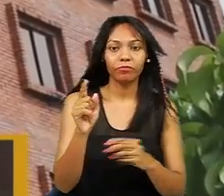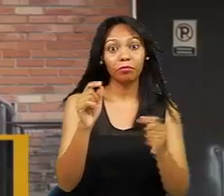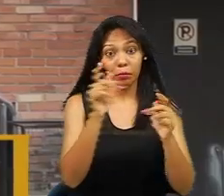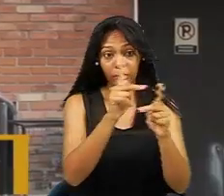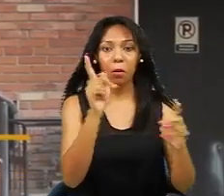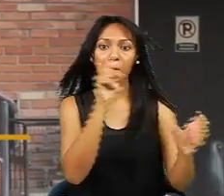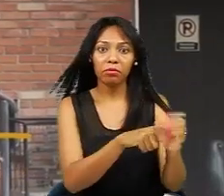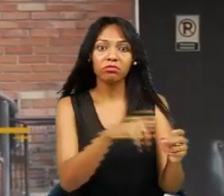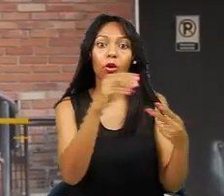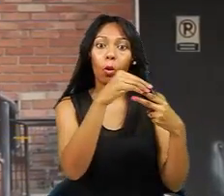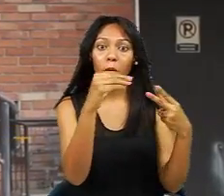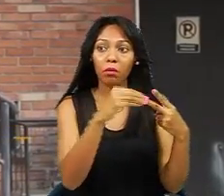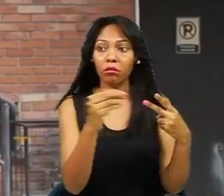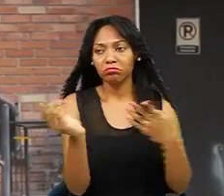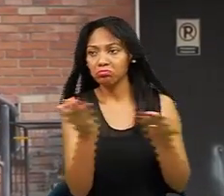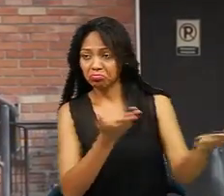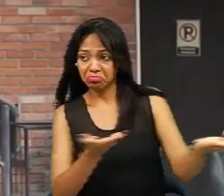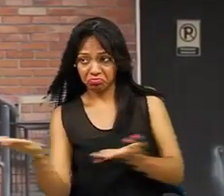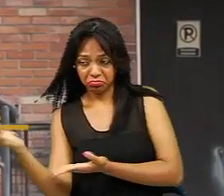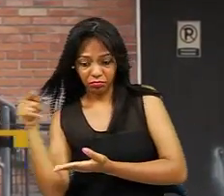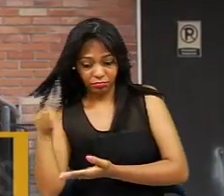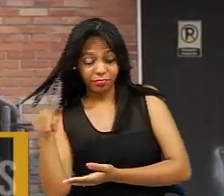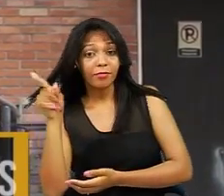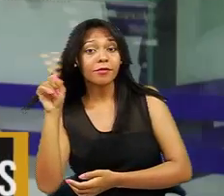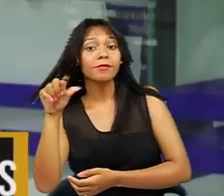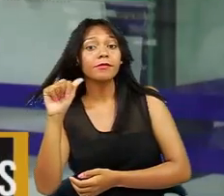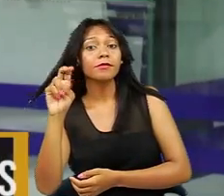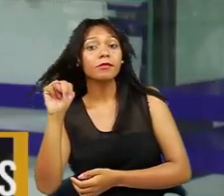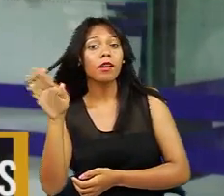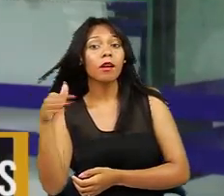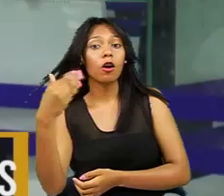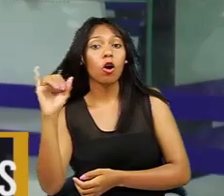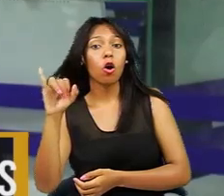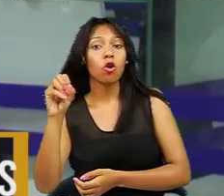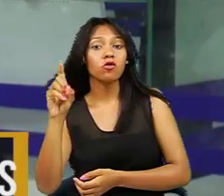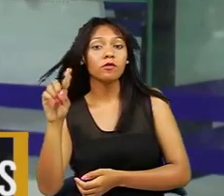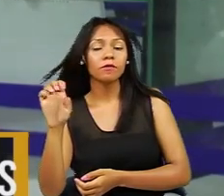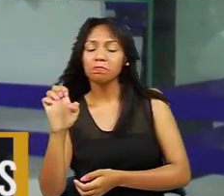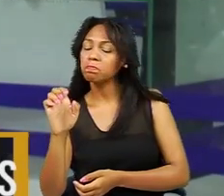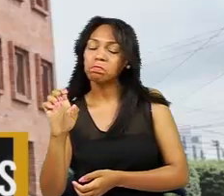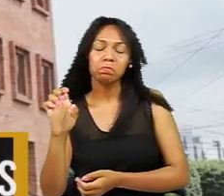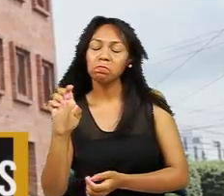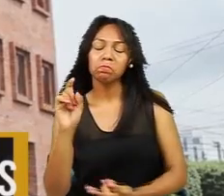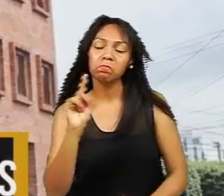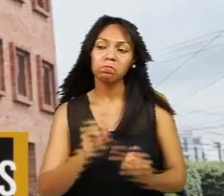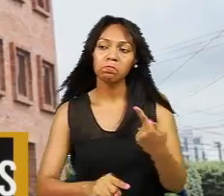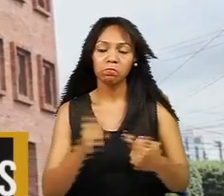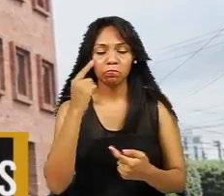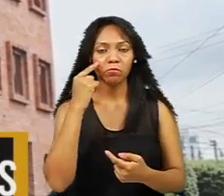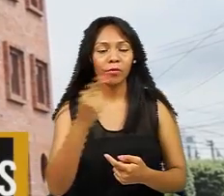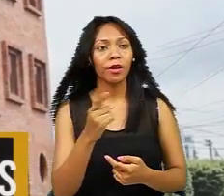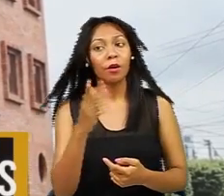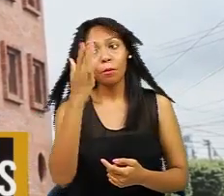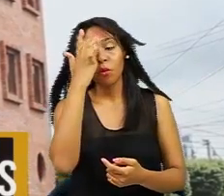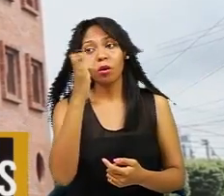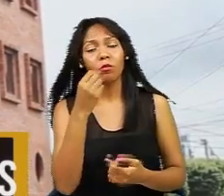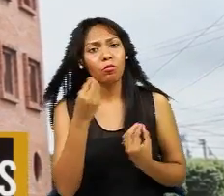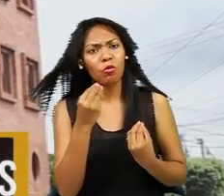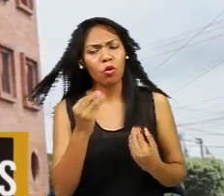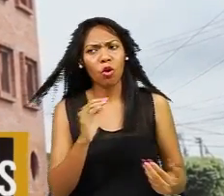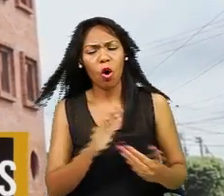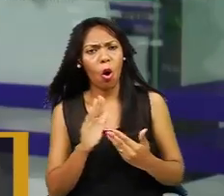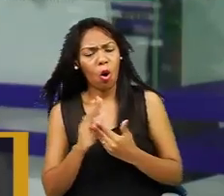en el centro asistencial. Así lo ha confirmado el secretario de salud de Barranca Bermeja, Héctor Torrado, luego de quejas y denuncias interpuestas en su despacho por los